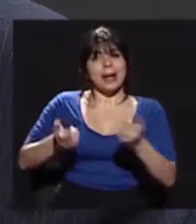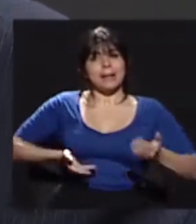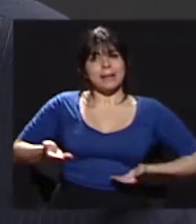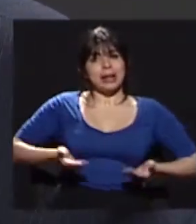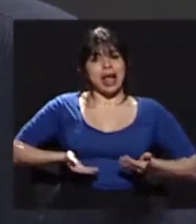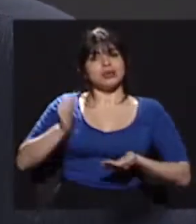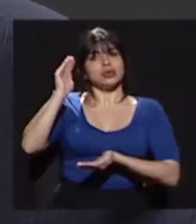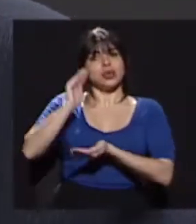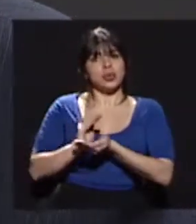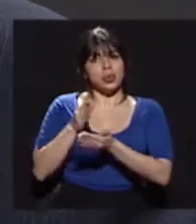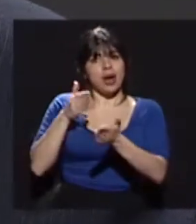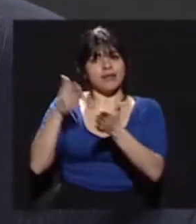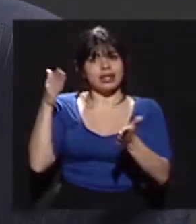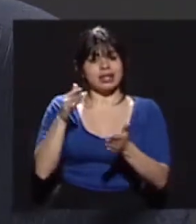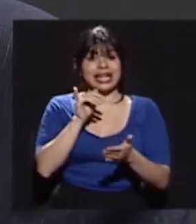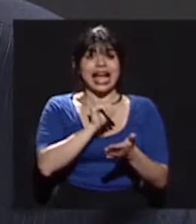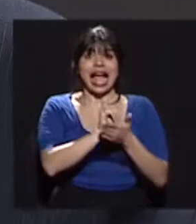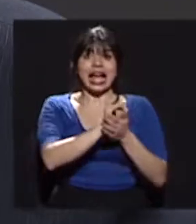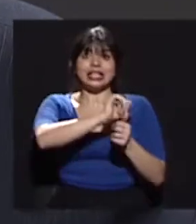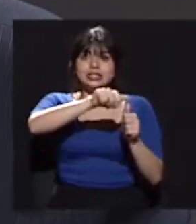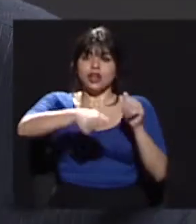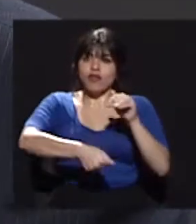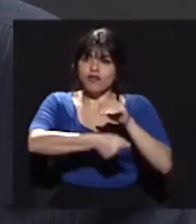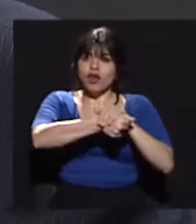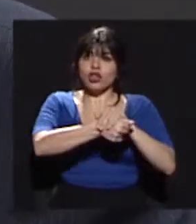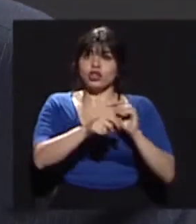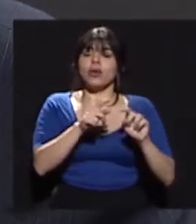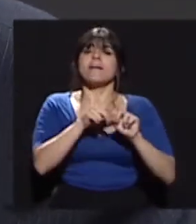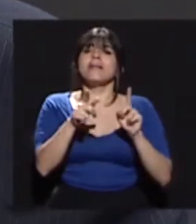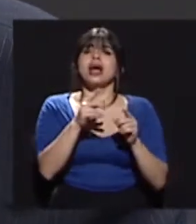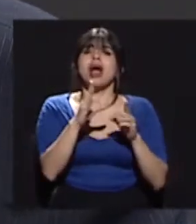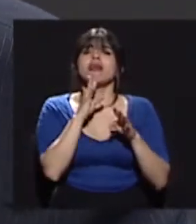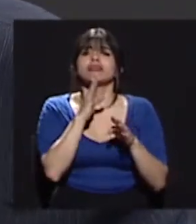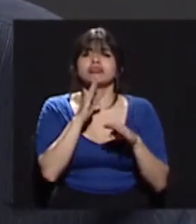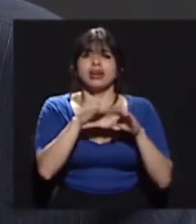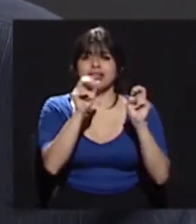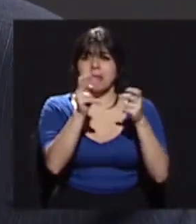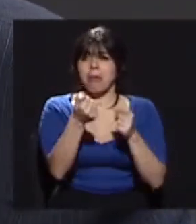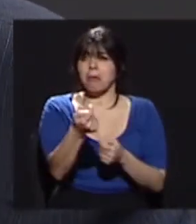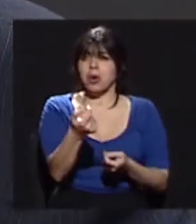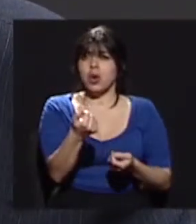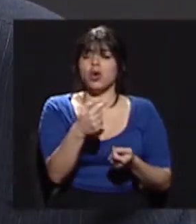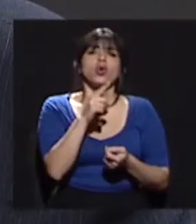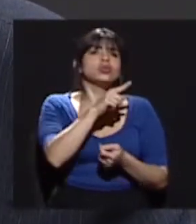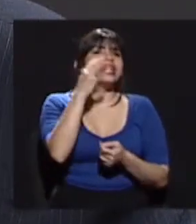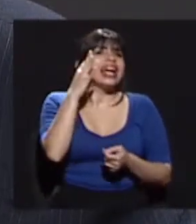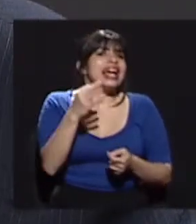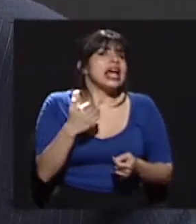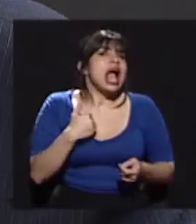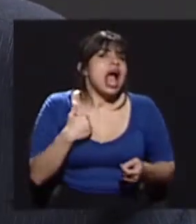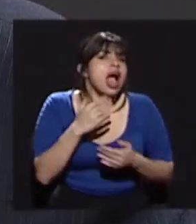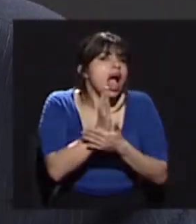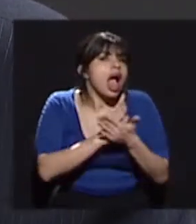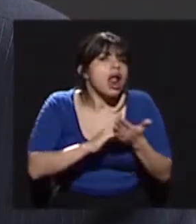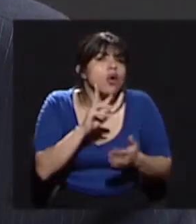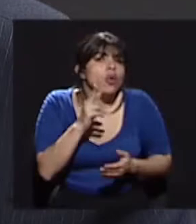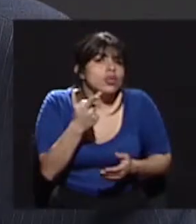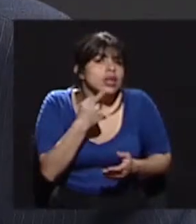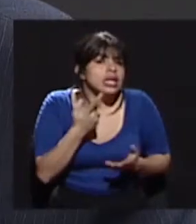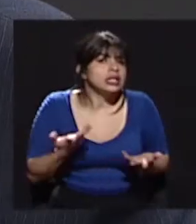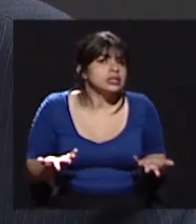hacia este es el este es el trasfondo pero se ha dicho poco usted cree que haya una contradicción